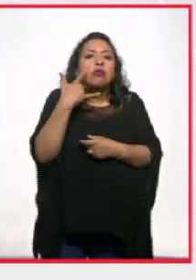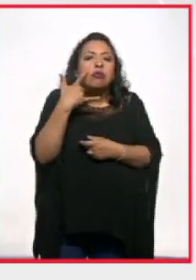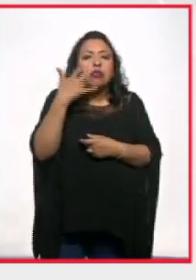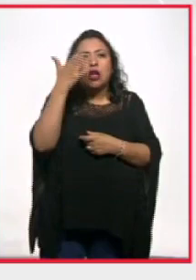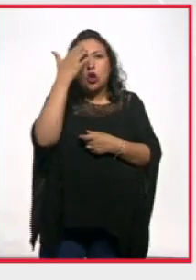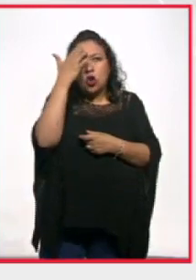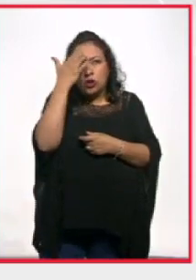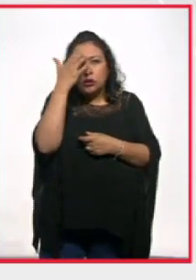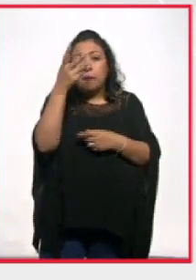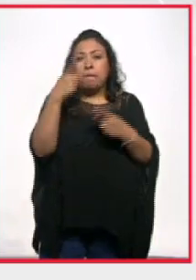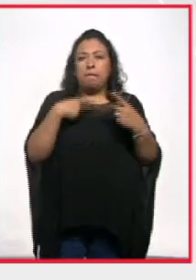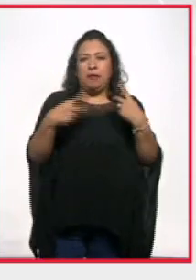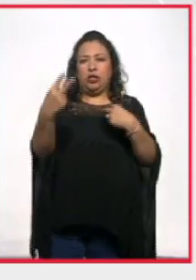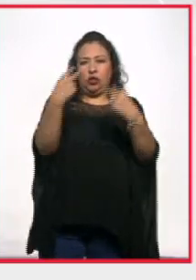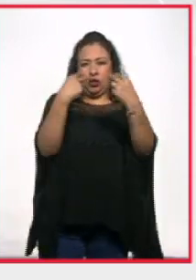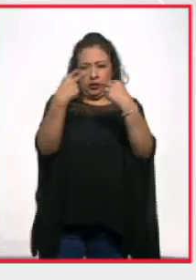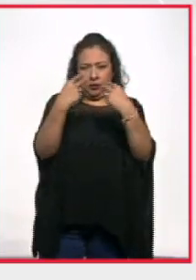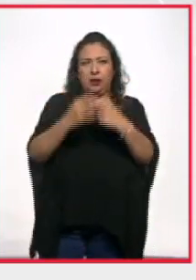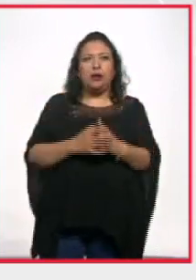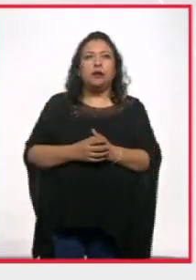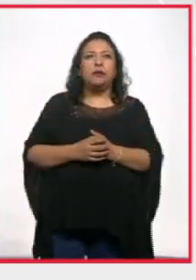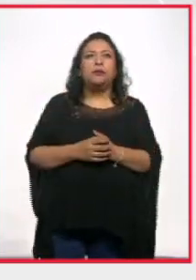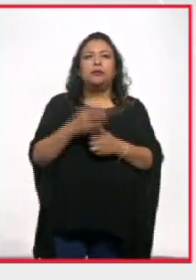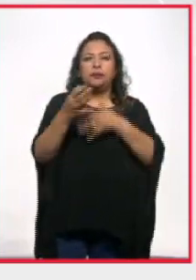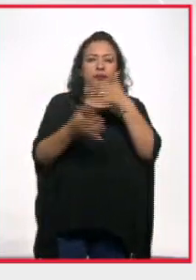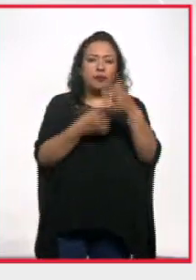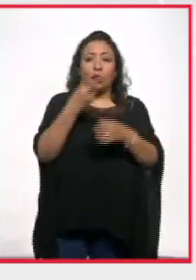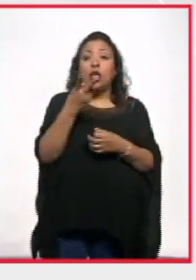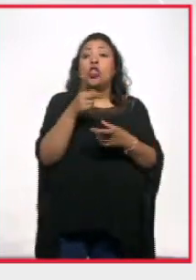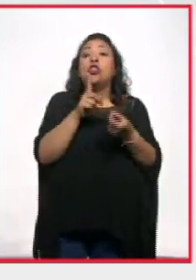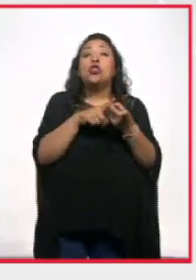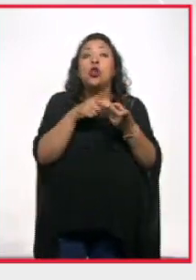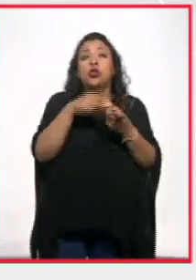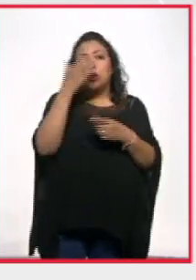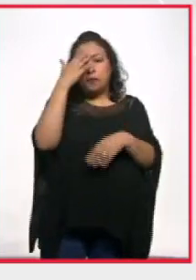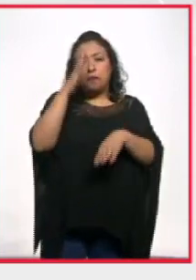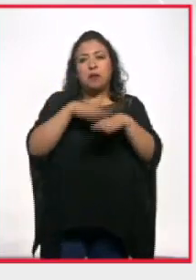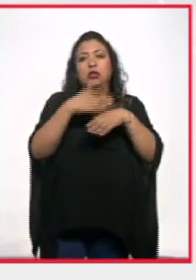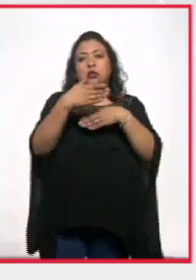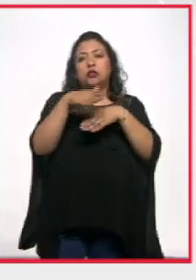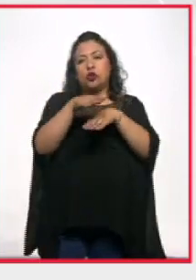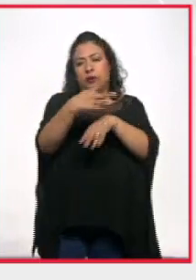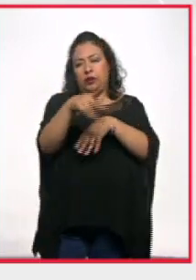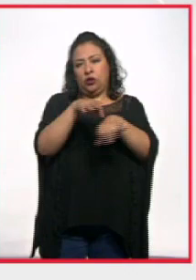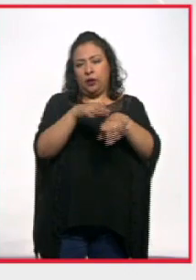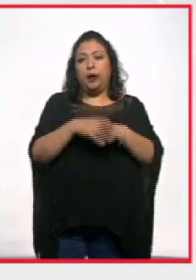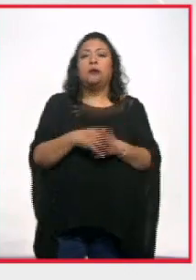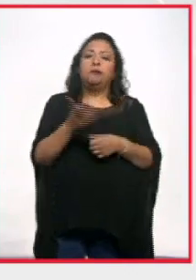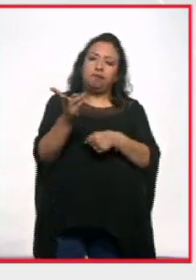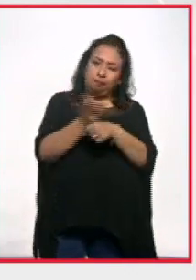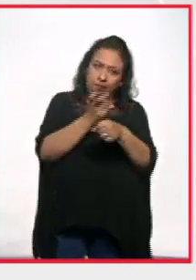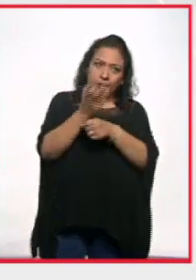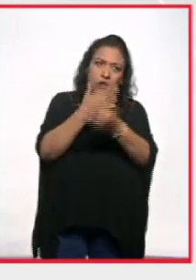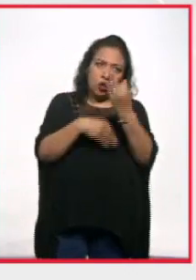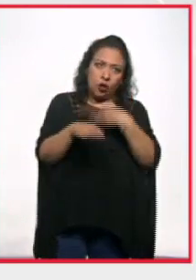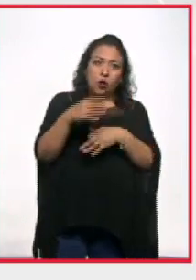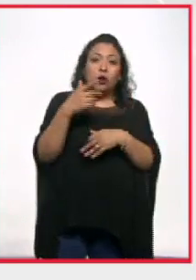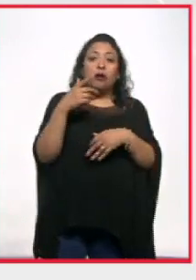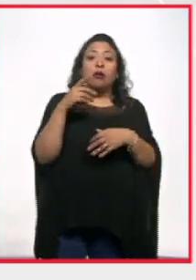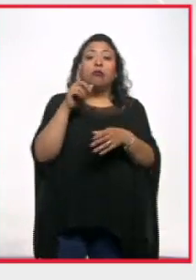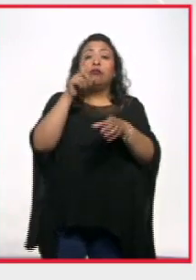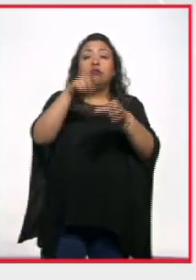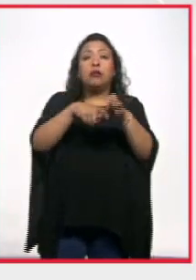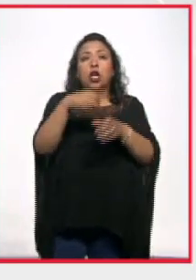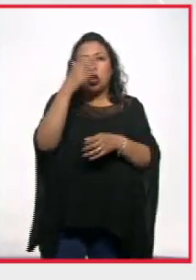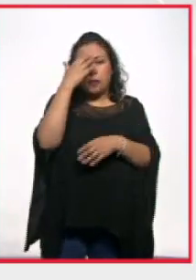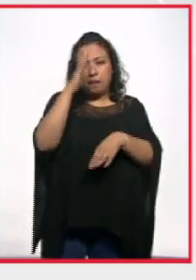donde nuestros, los que ven Noticias 22, donde pueden conocer más sobre su trabajo. Bueno, los invitamos a todos a seguirnos para